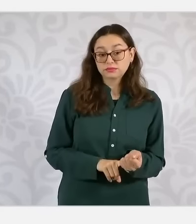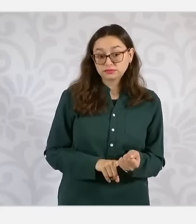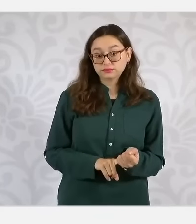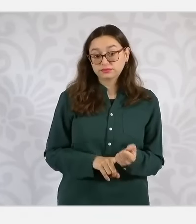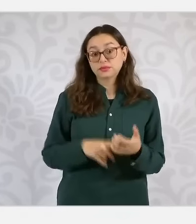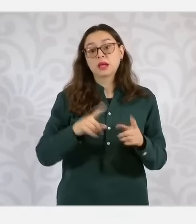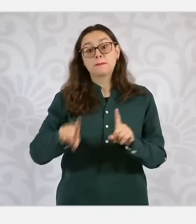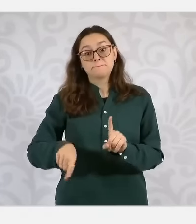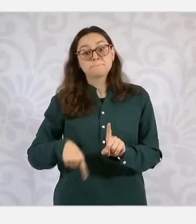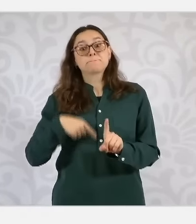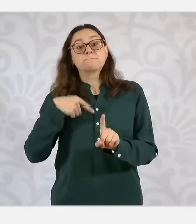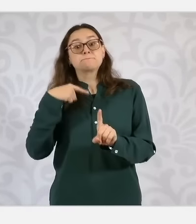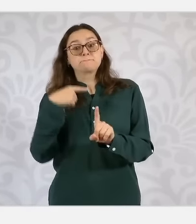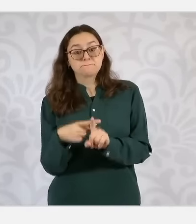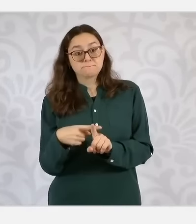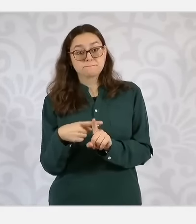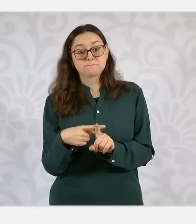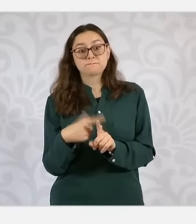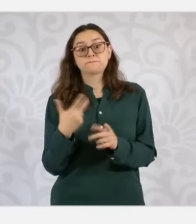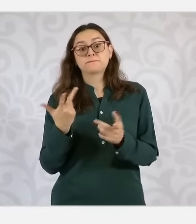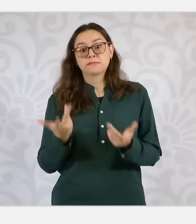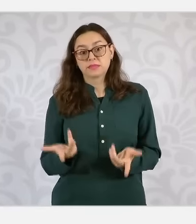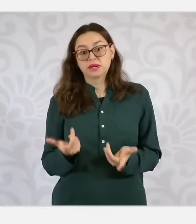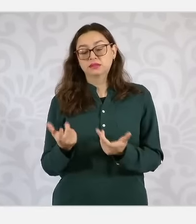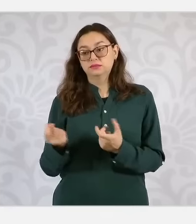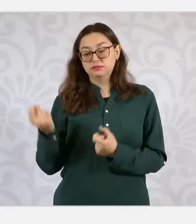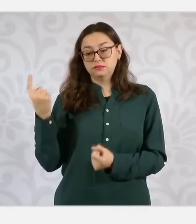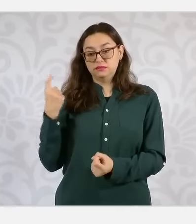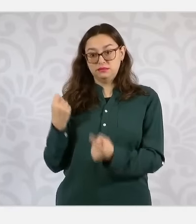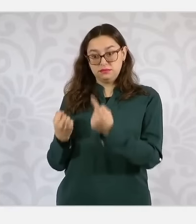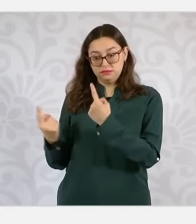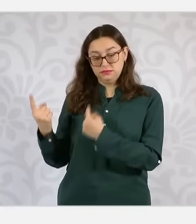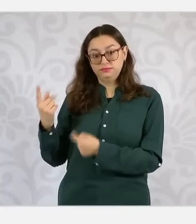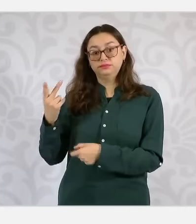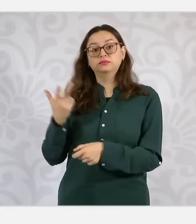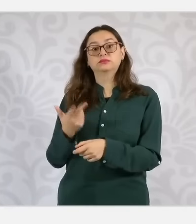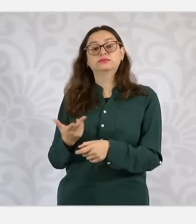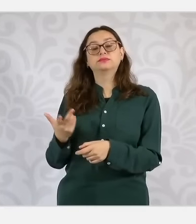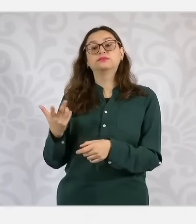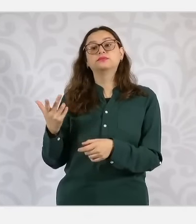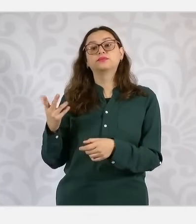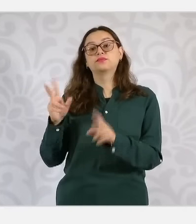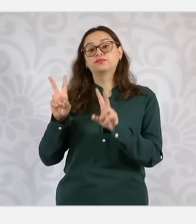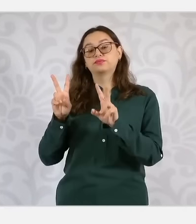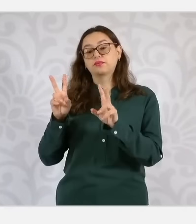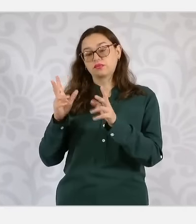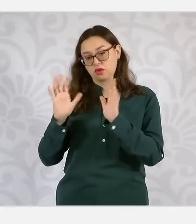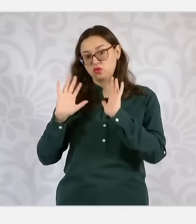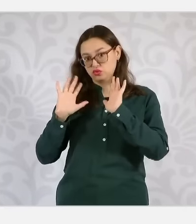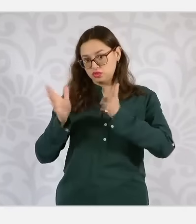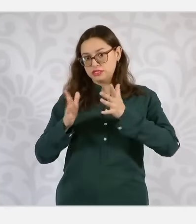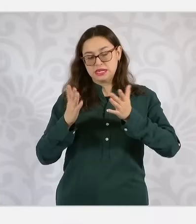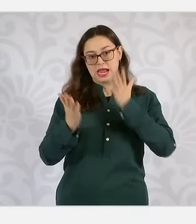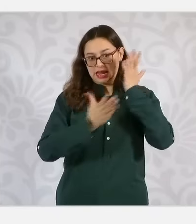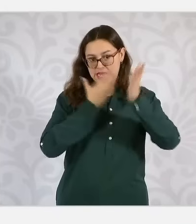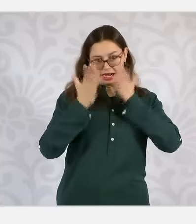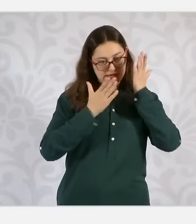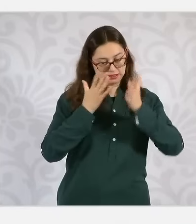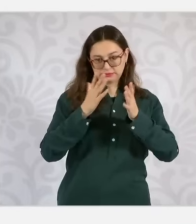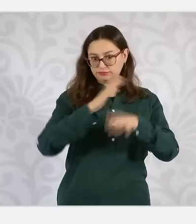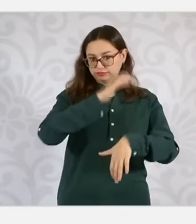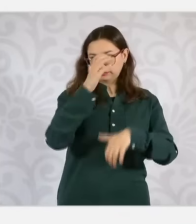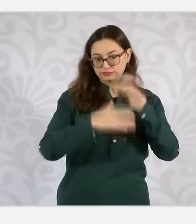los estudiantes que tenemos en internado médico de pregrado, en internado en servicio social